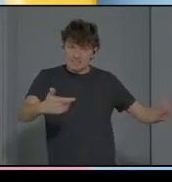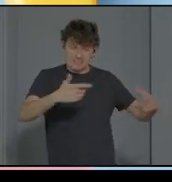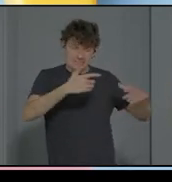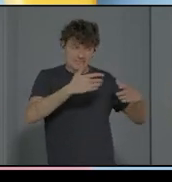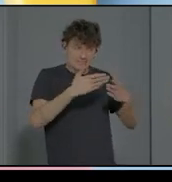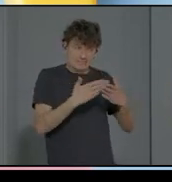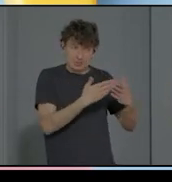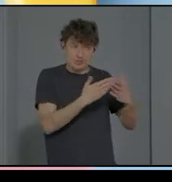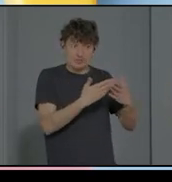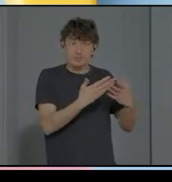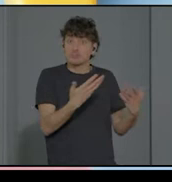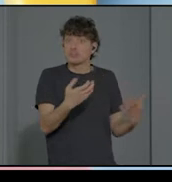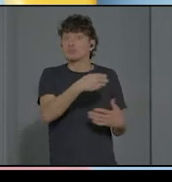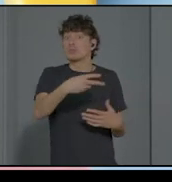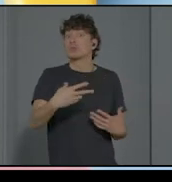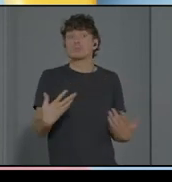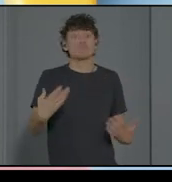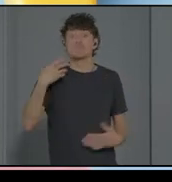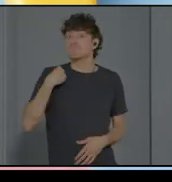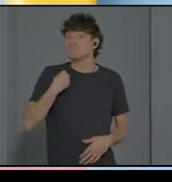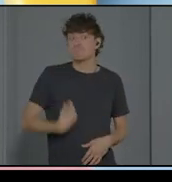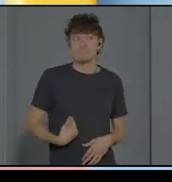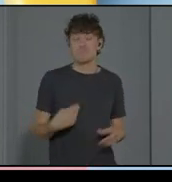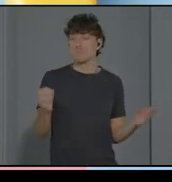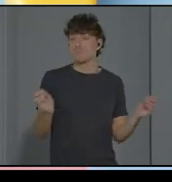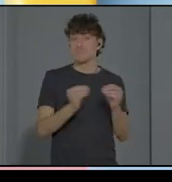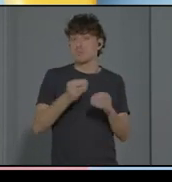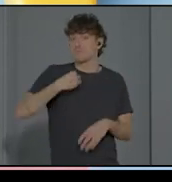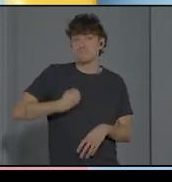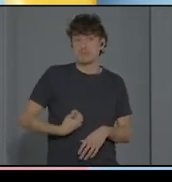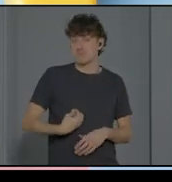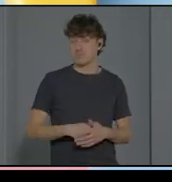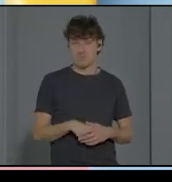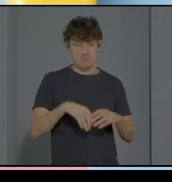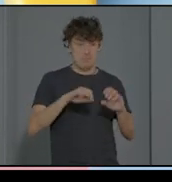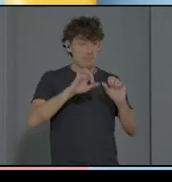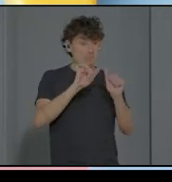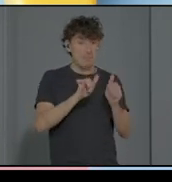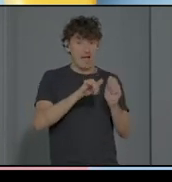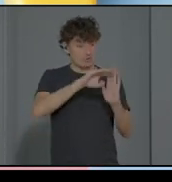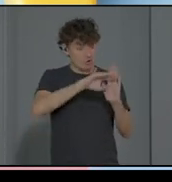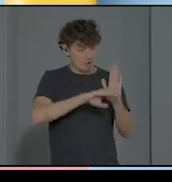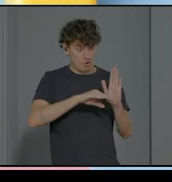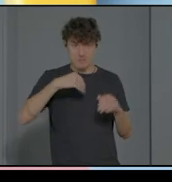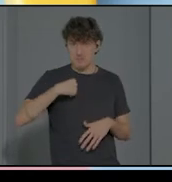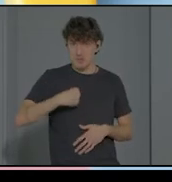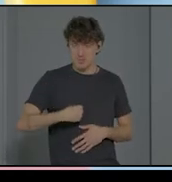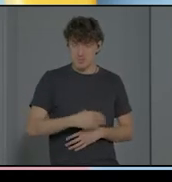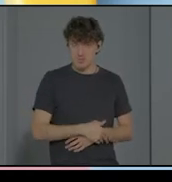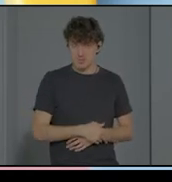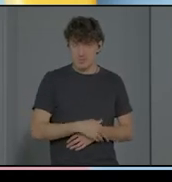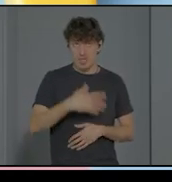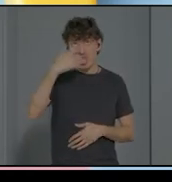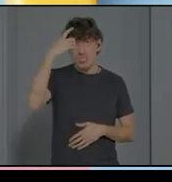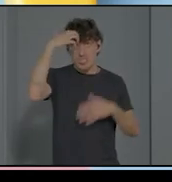mismo pattern. Entonces se activan una serie de áreas de nuestro cerebro que